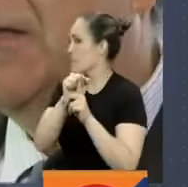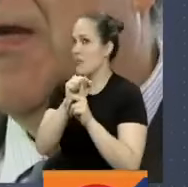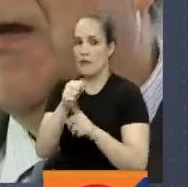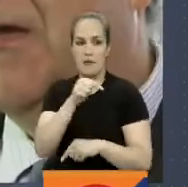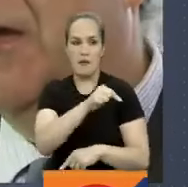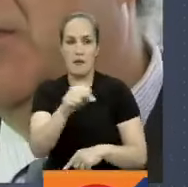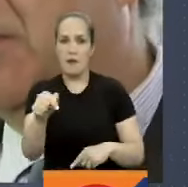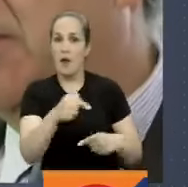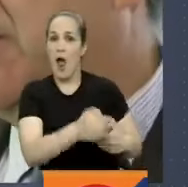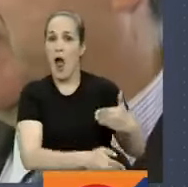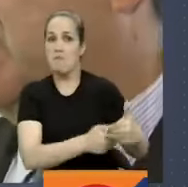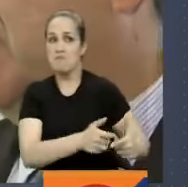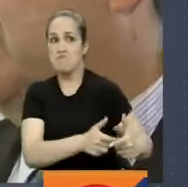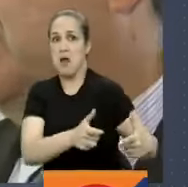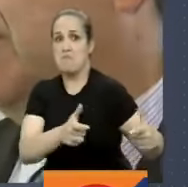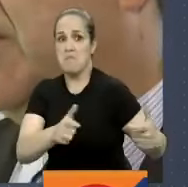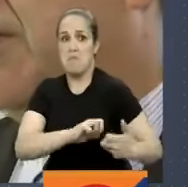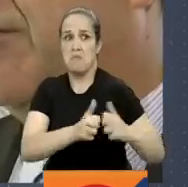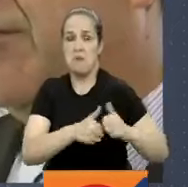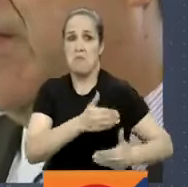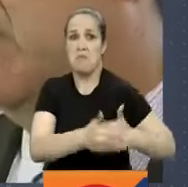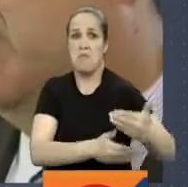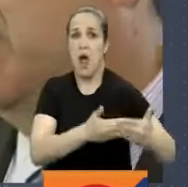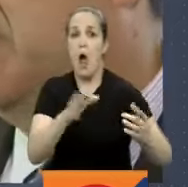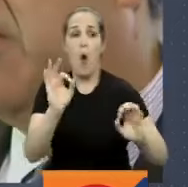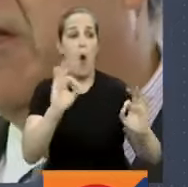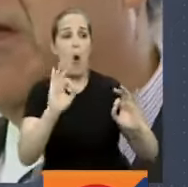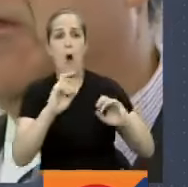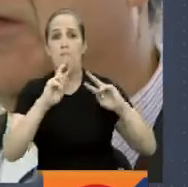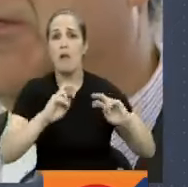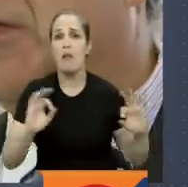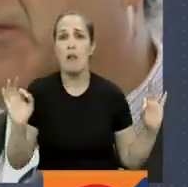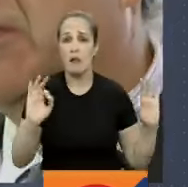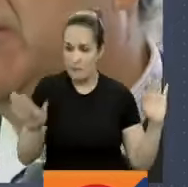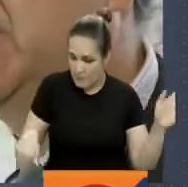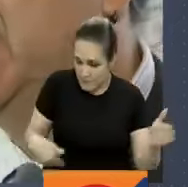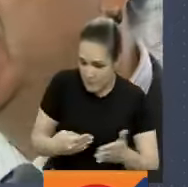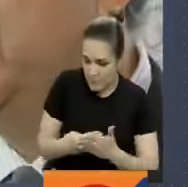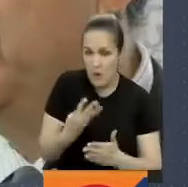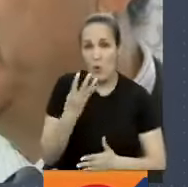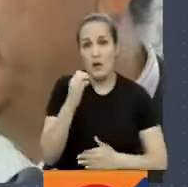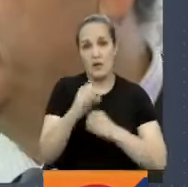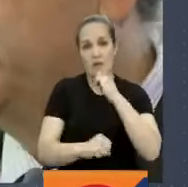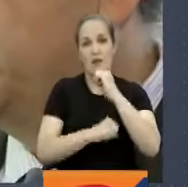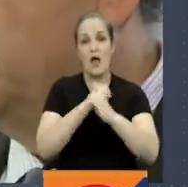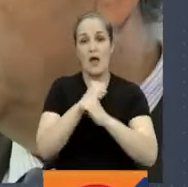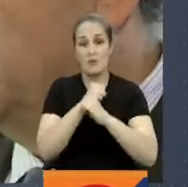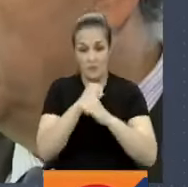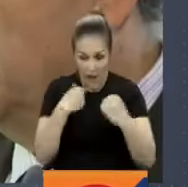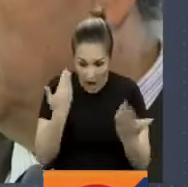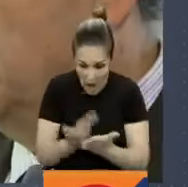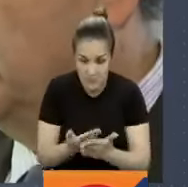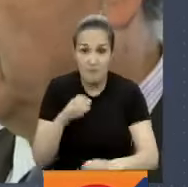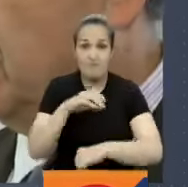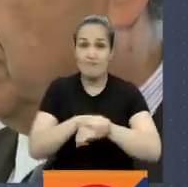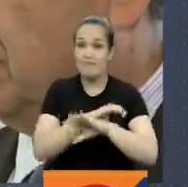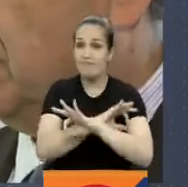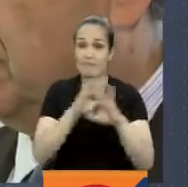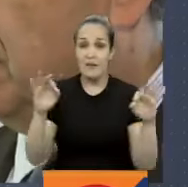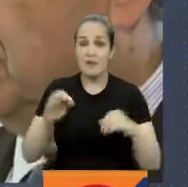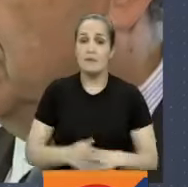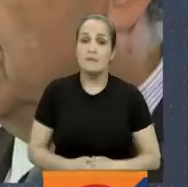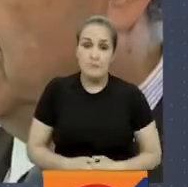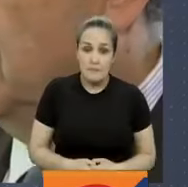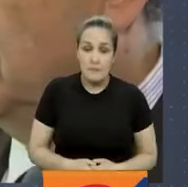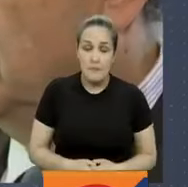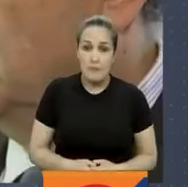a que avanzara, digamos, ese proceso, y bueno, hoy 40 años después, pues siguen la impunidad. Sí, el mensaje finalmente